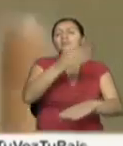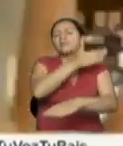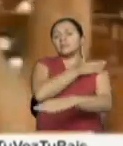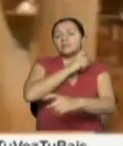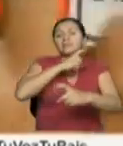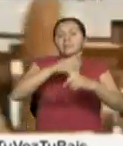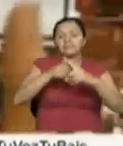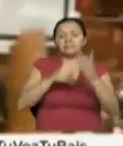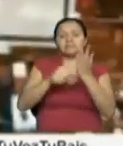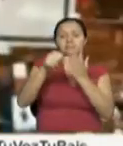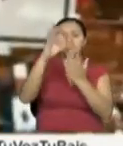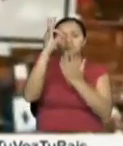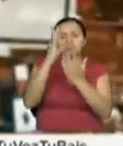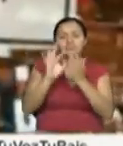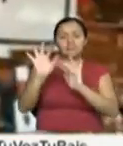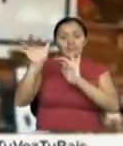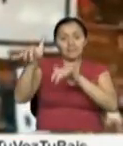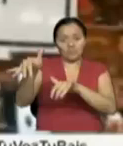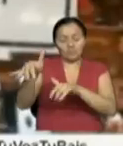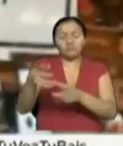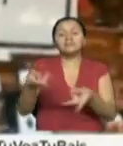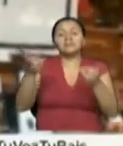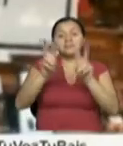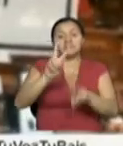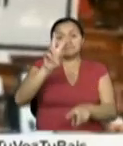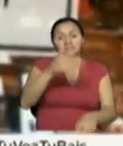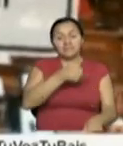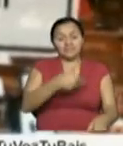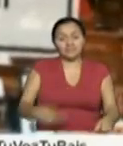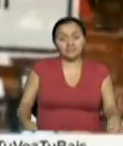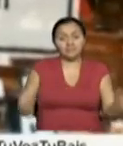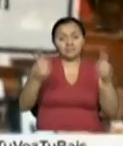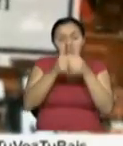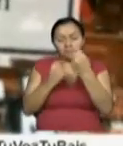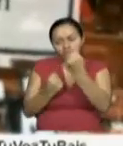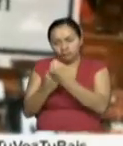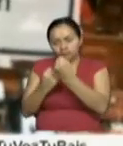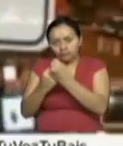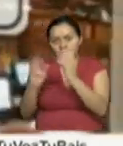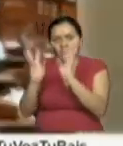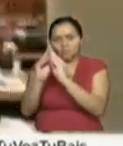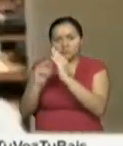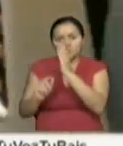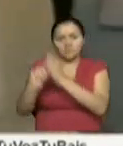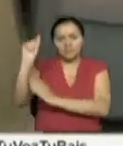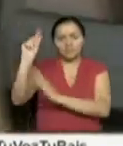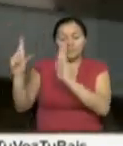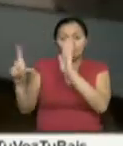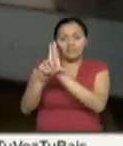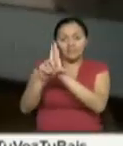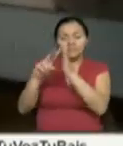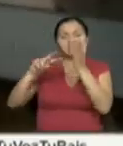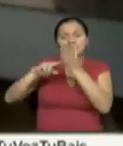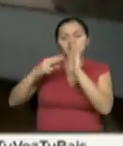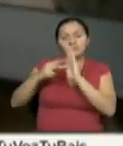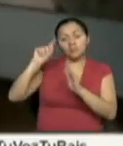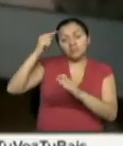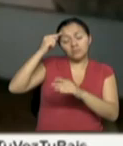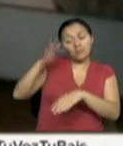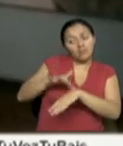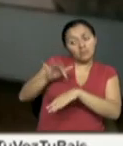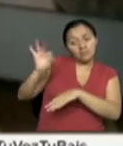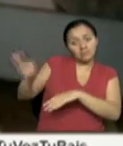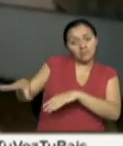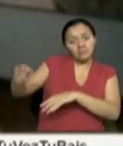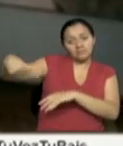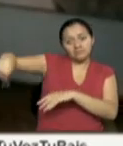Cordero y como segundo mandatario impulsó en el legislativo la aprobación de estas leyes, que en definitiva arrinconaban al Estado y daban